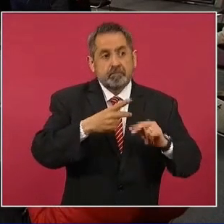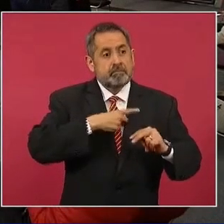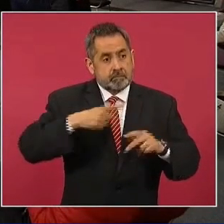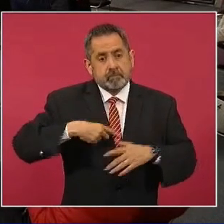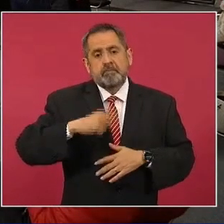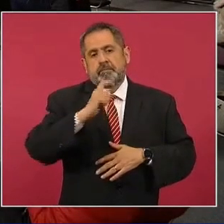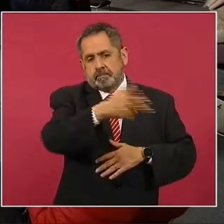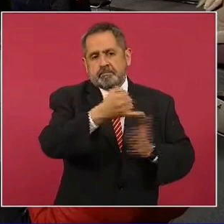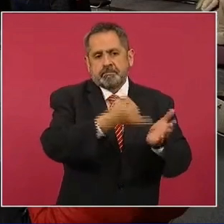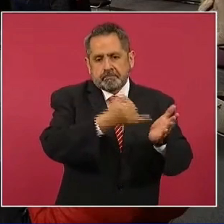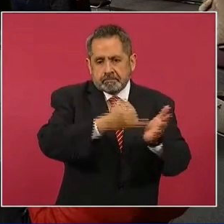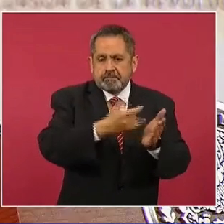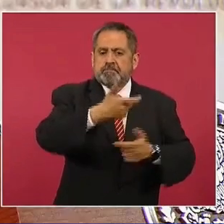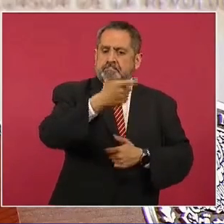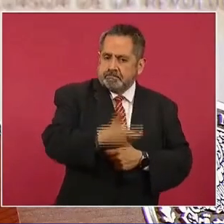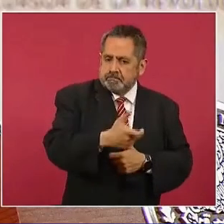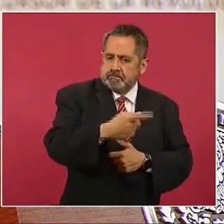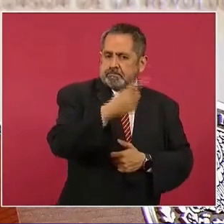pagado